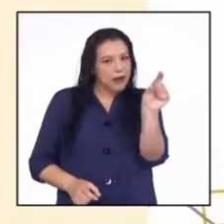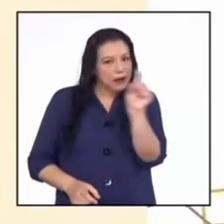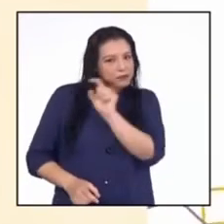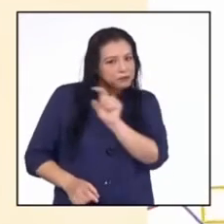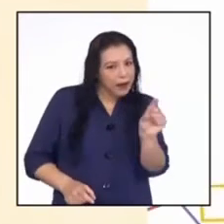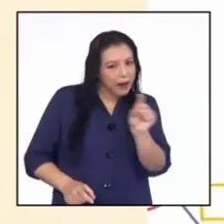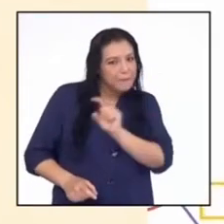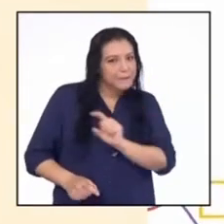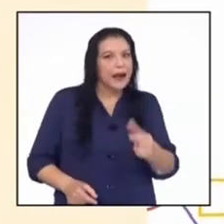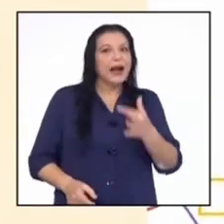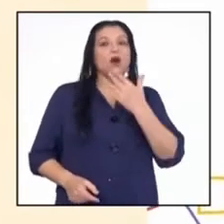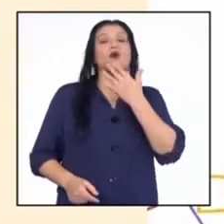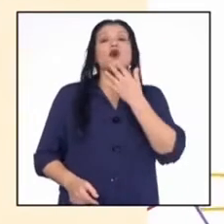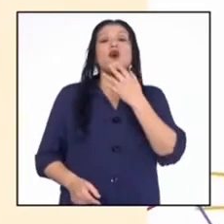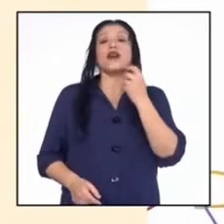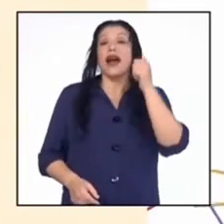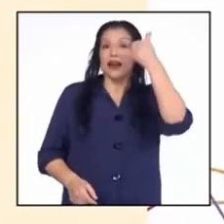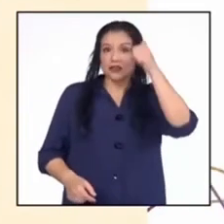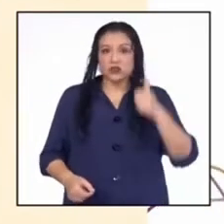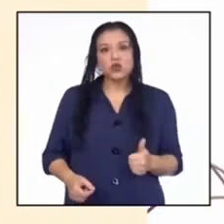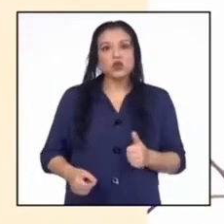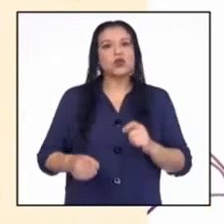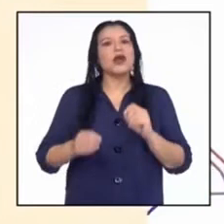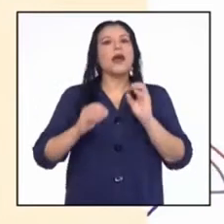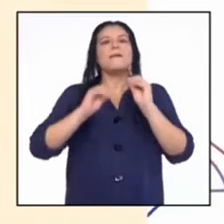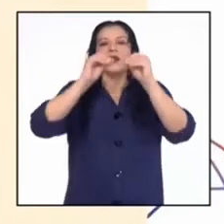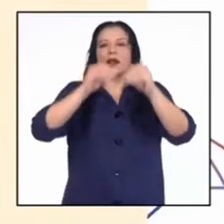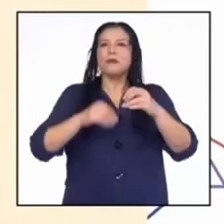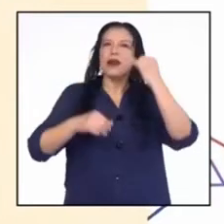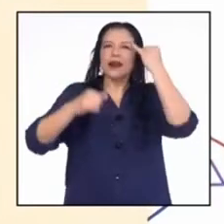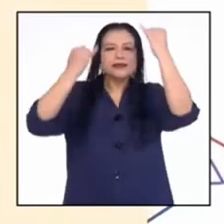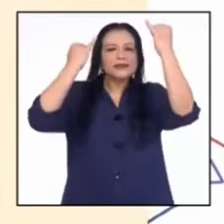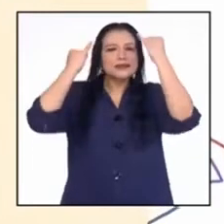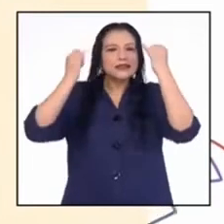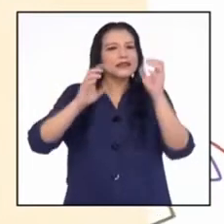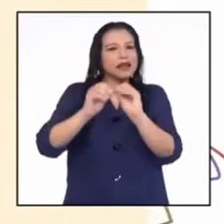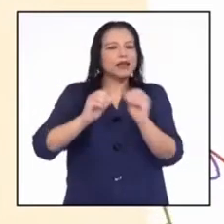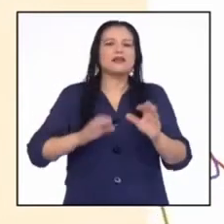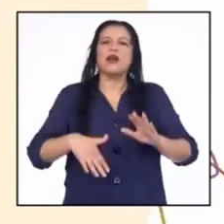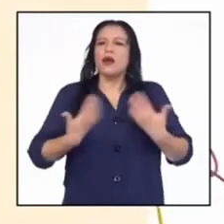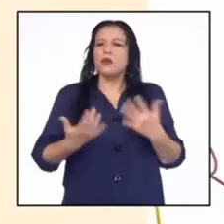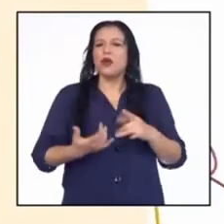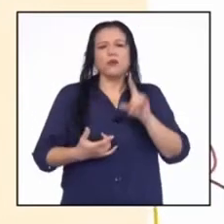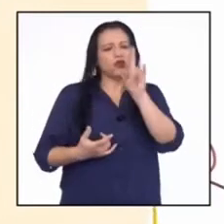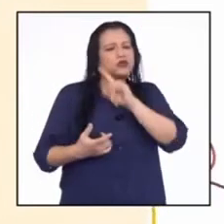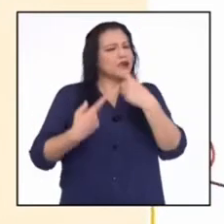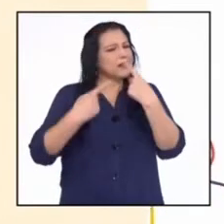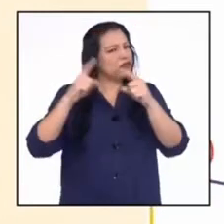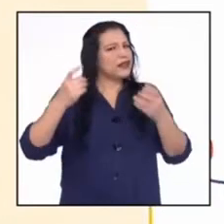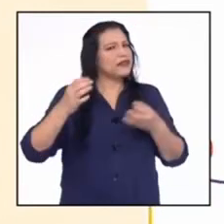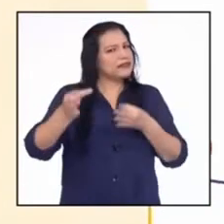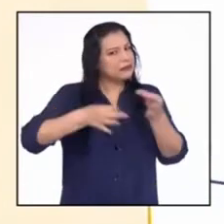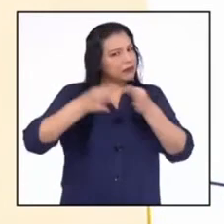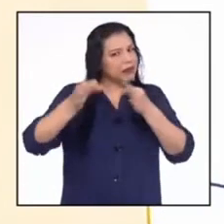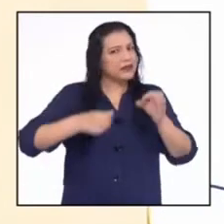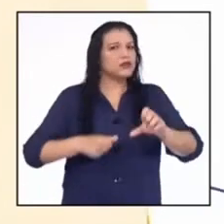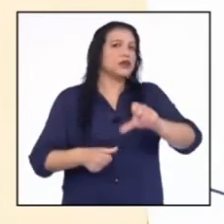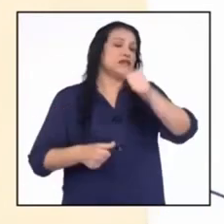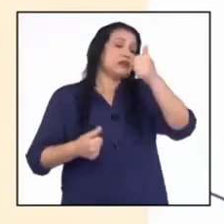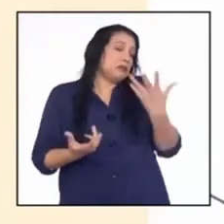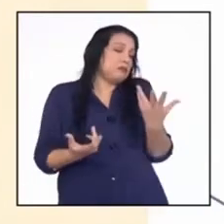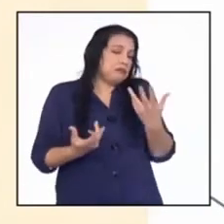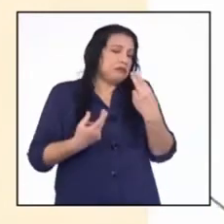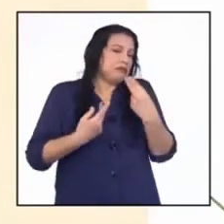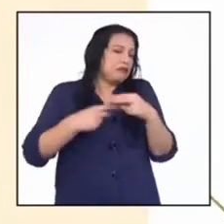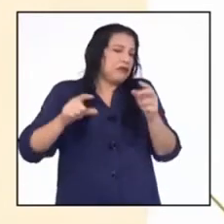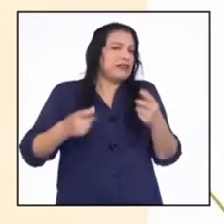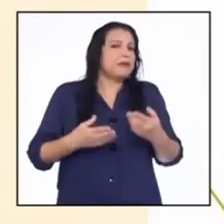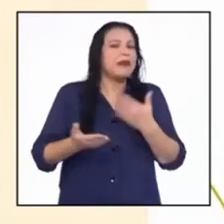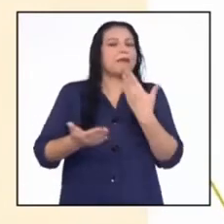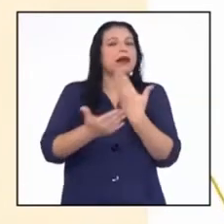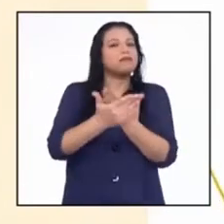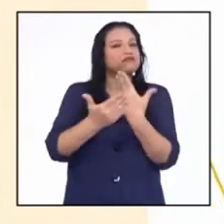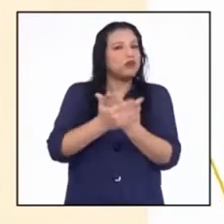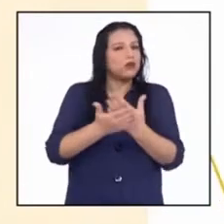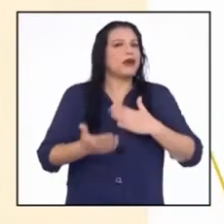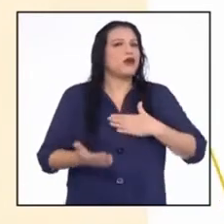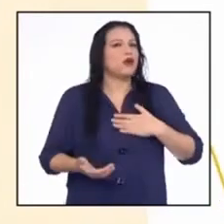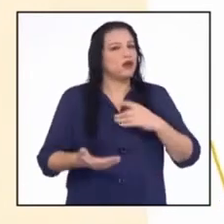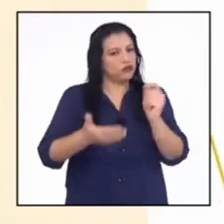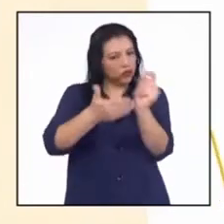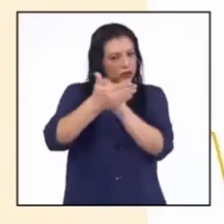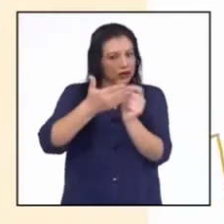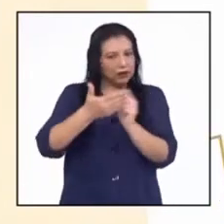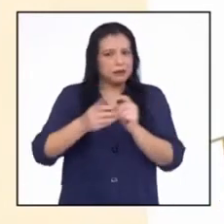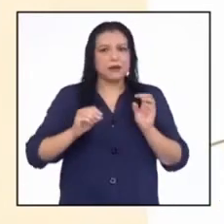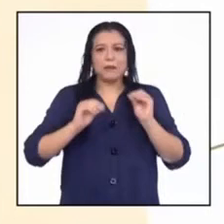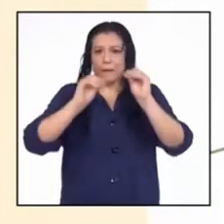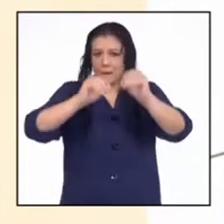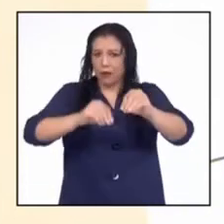que están en azul, desarrollamos las ideas. Podemos utilizar distintos argumentos de diferente tipo para sustentar nuestra tesis, así como poner